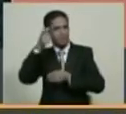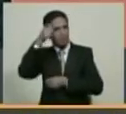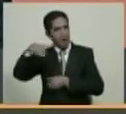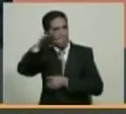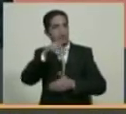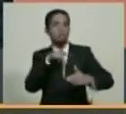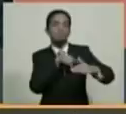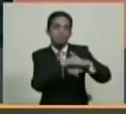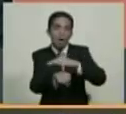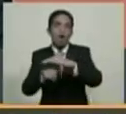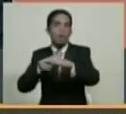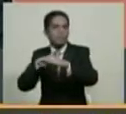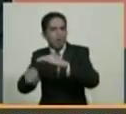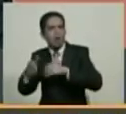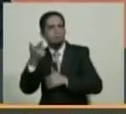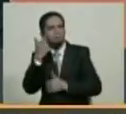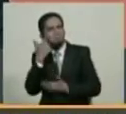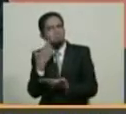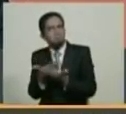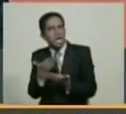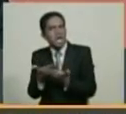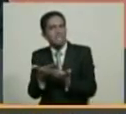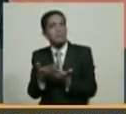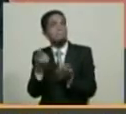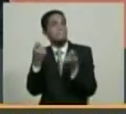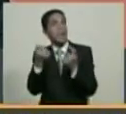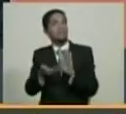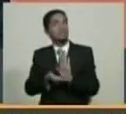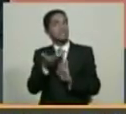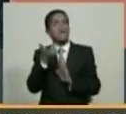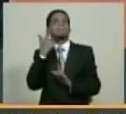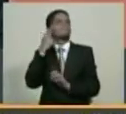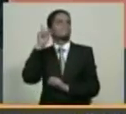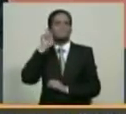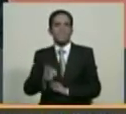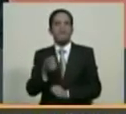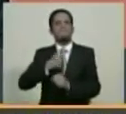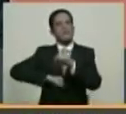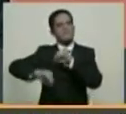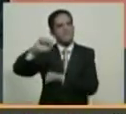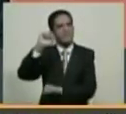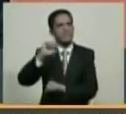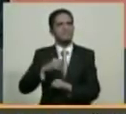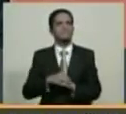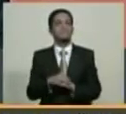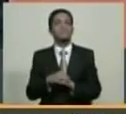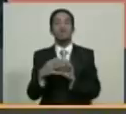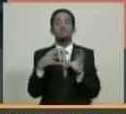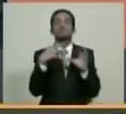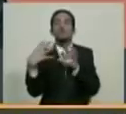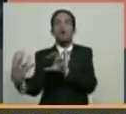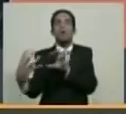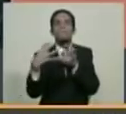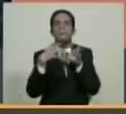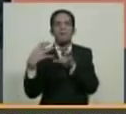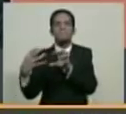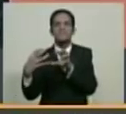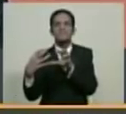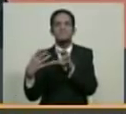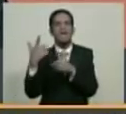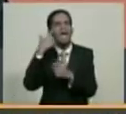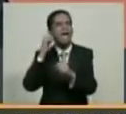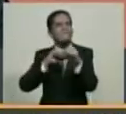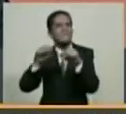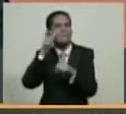a defender esta lista de precios acordados y combatir los